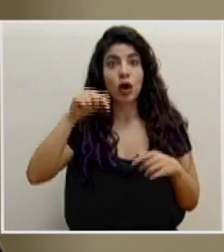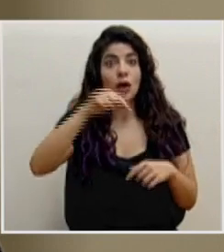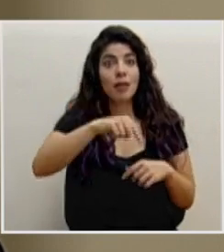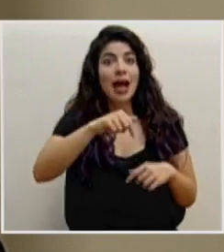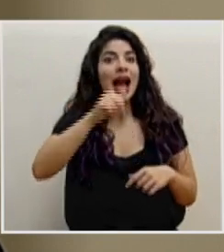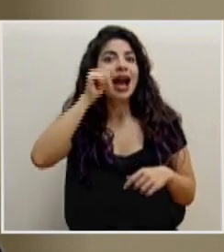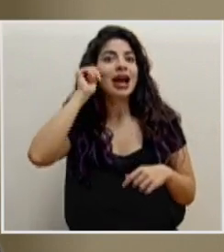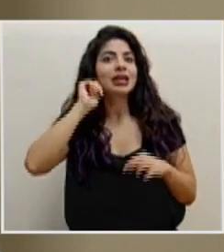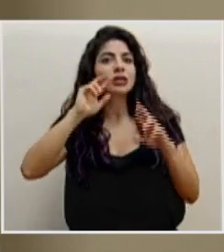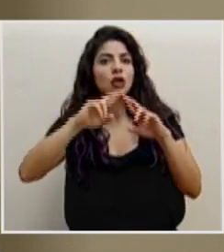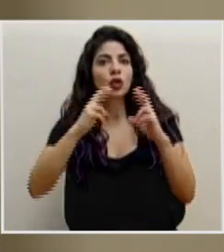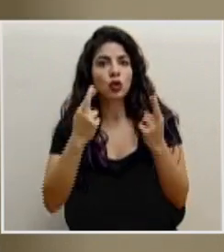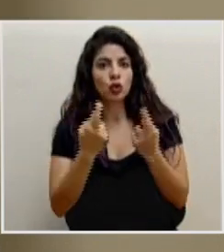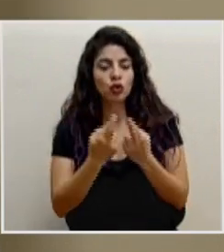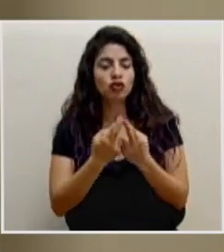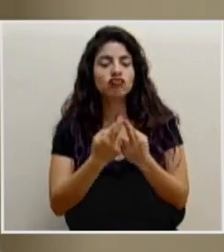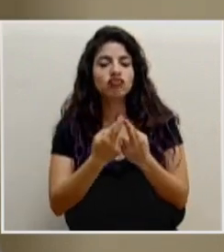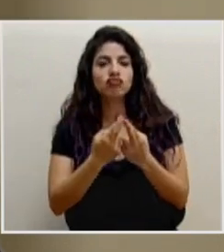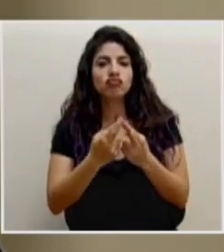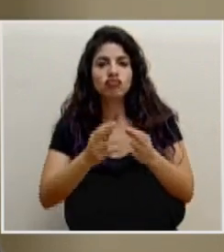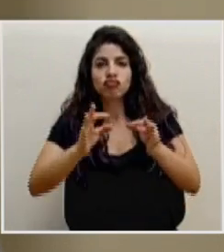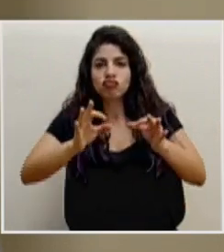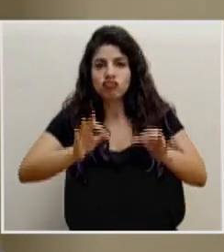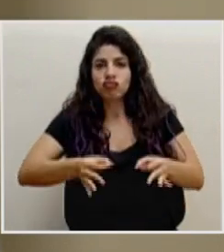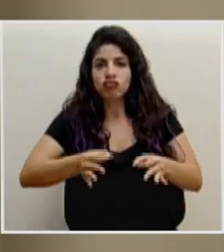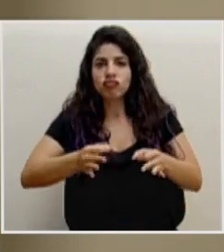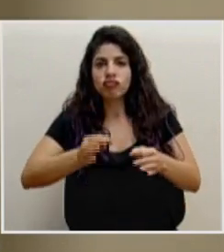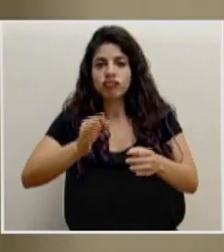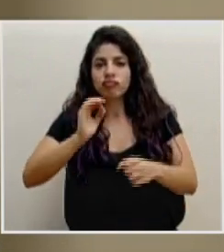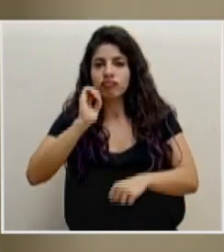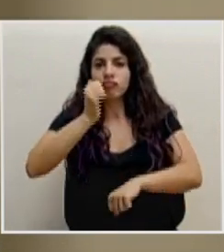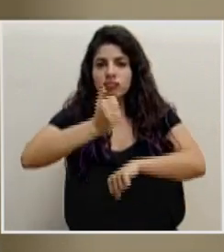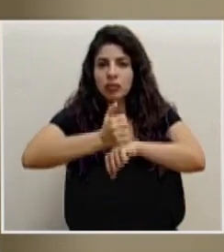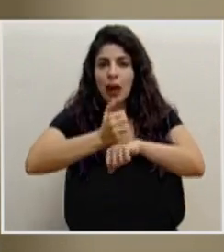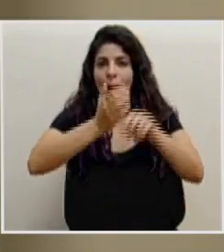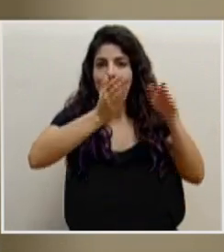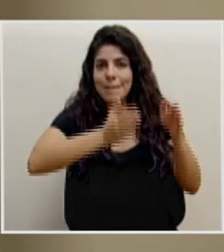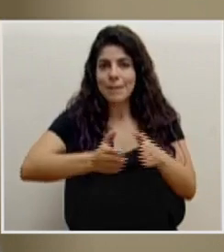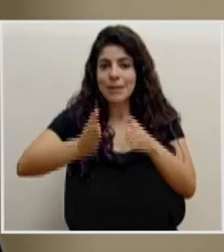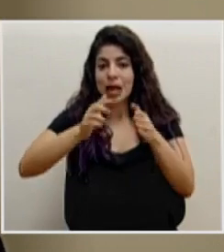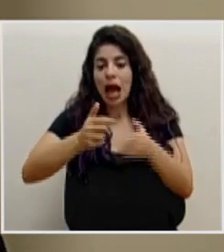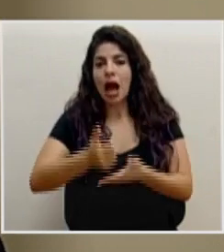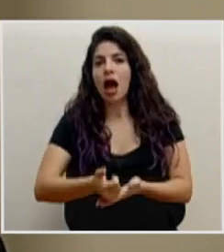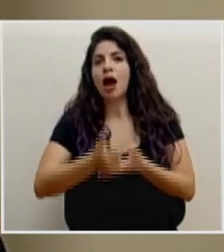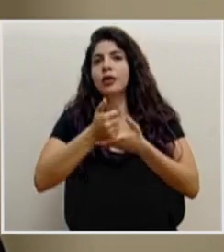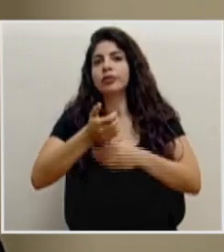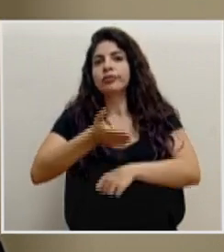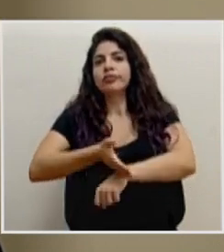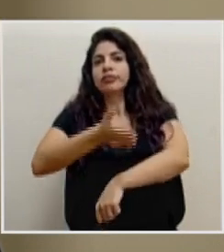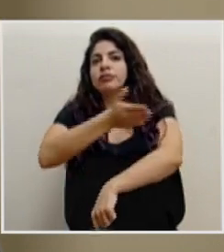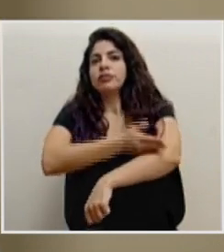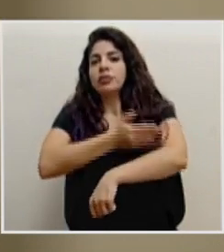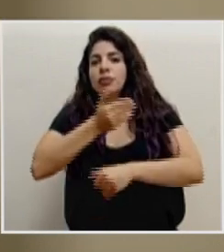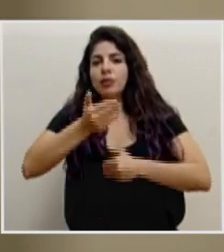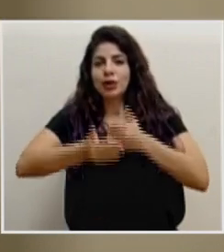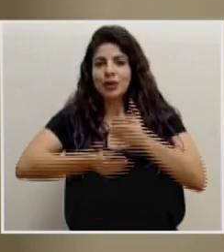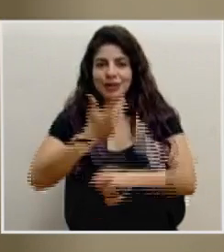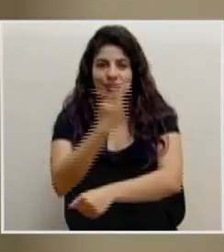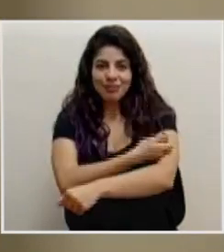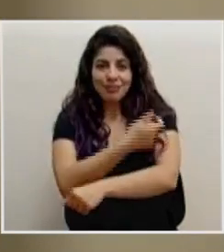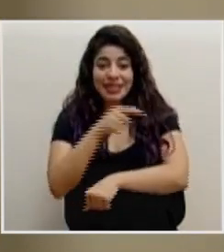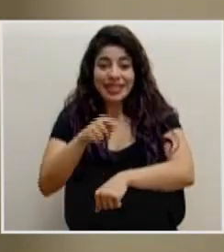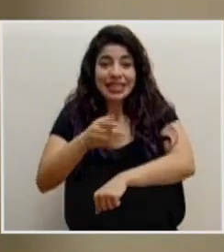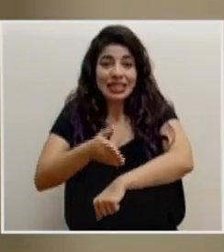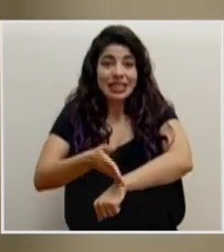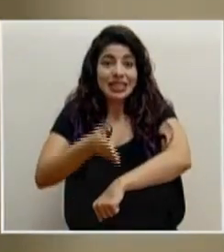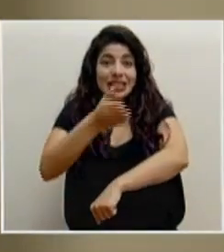día de ayer y adoptó un plan que optimiza la vacunación. Esta